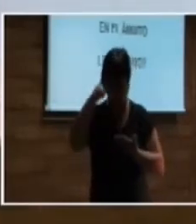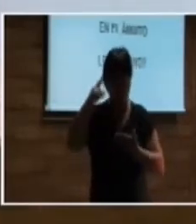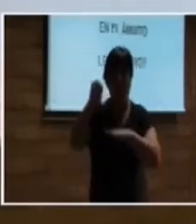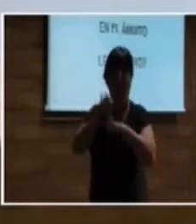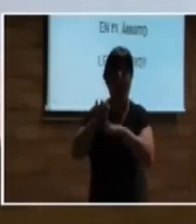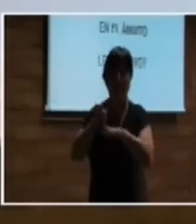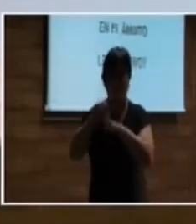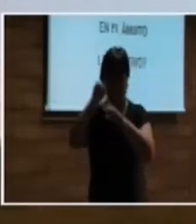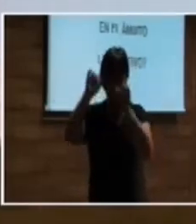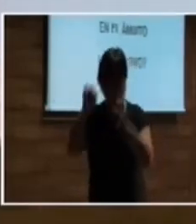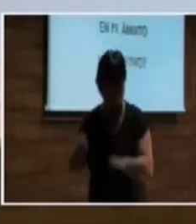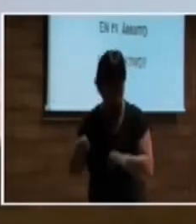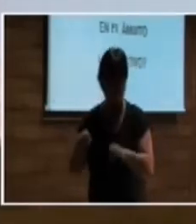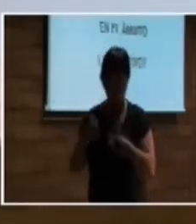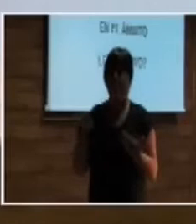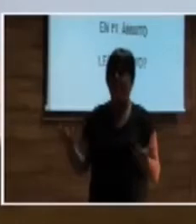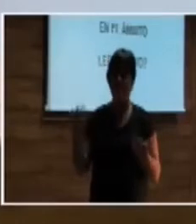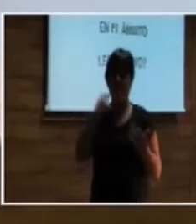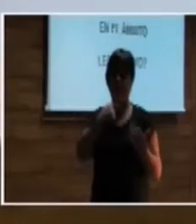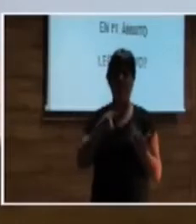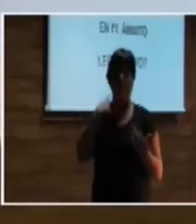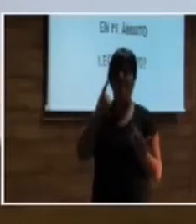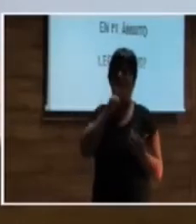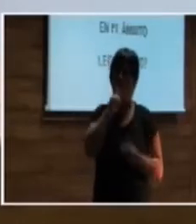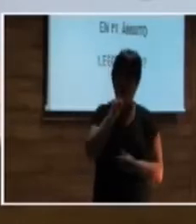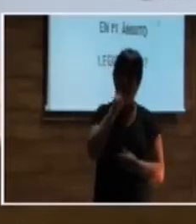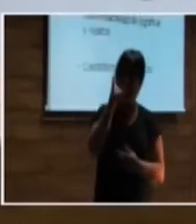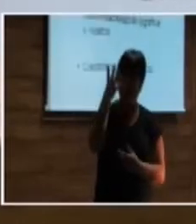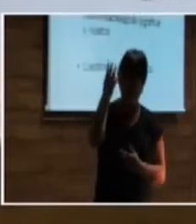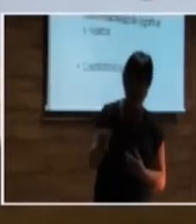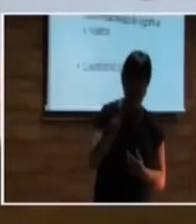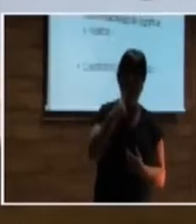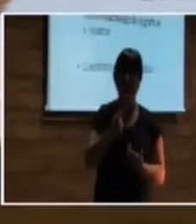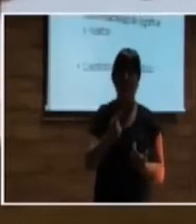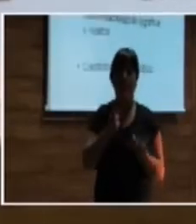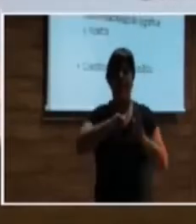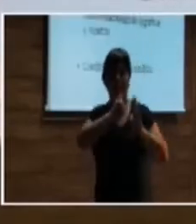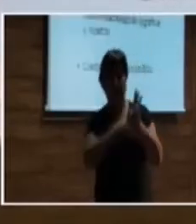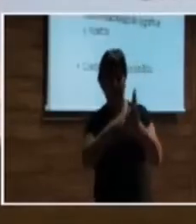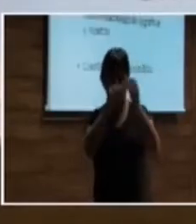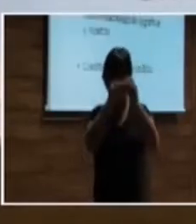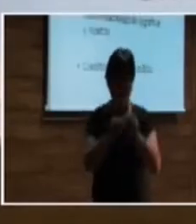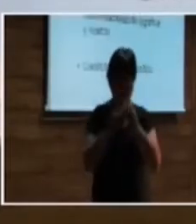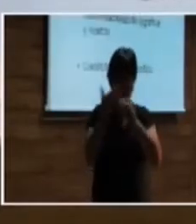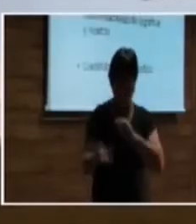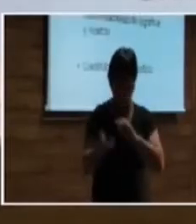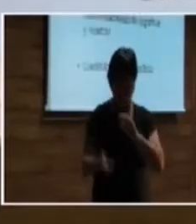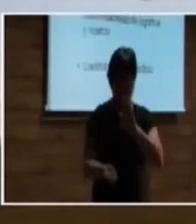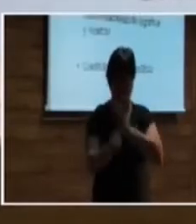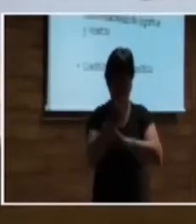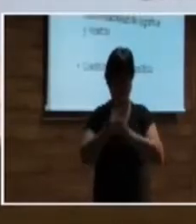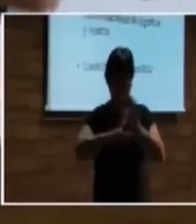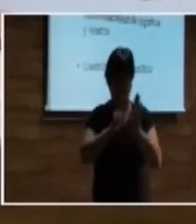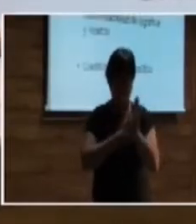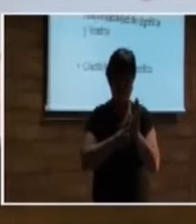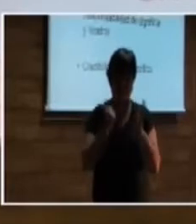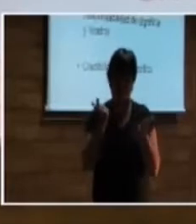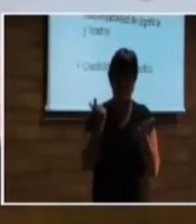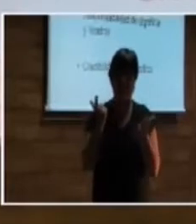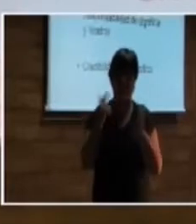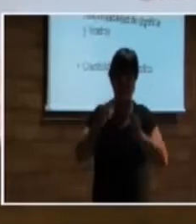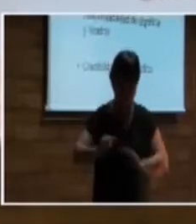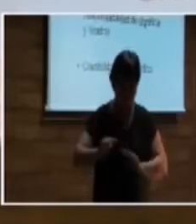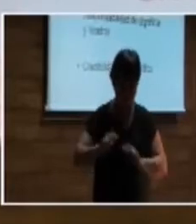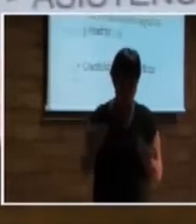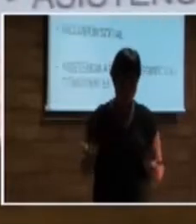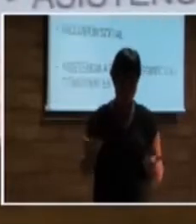para que reconozcan nuestros legisladores la importancia de la ley. La idea de la ley era trabajar sobre la realidad y poder